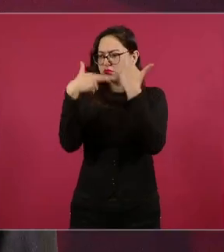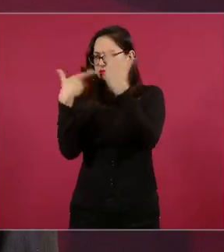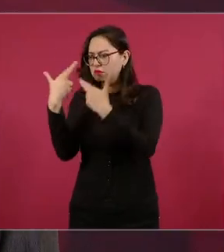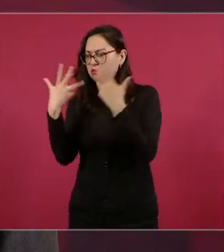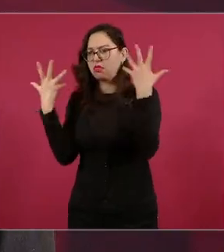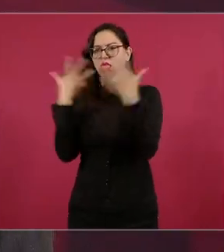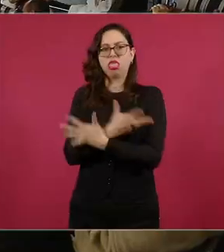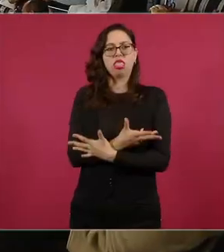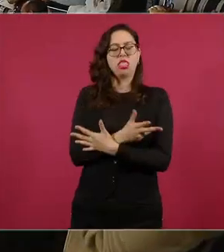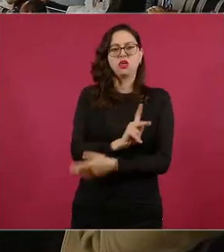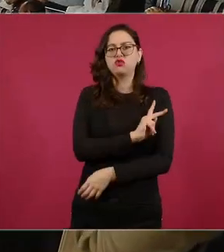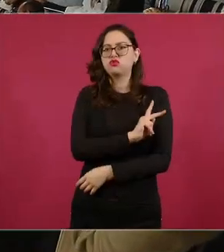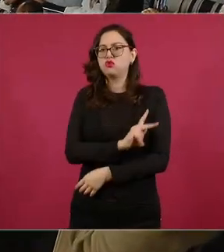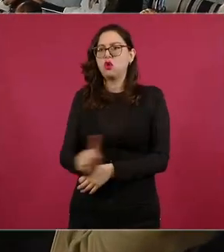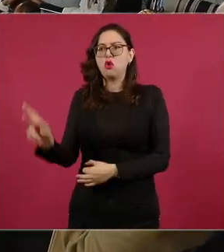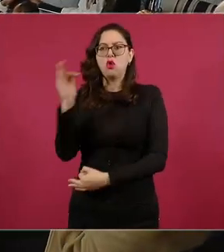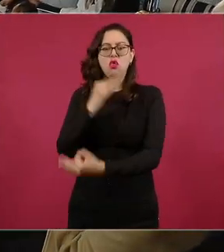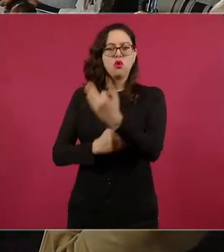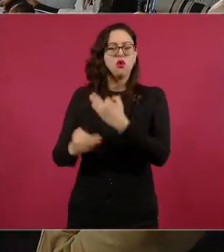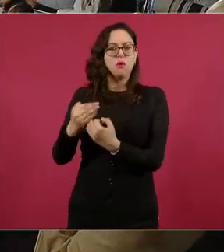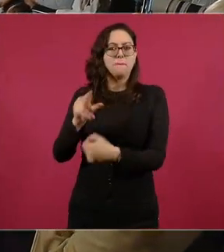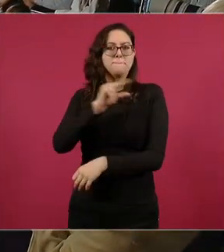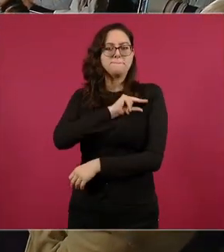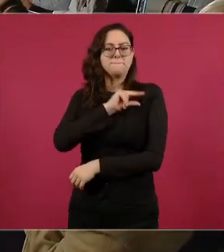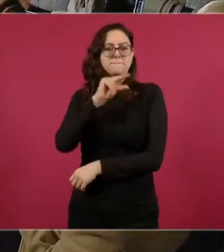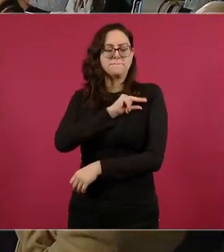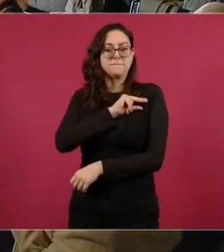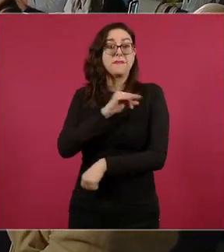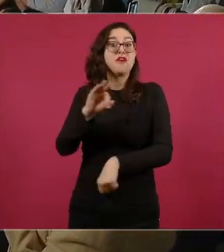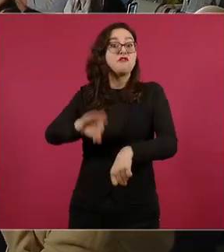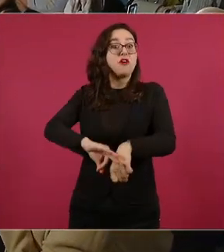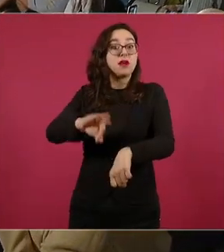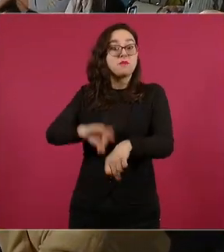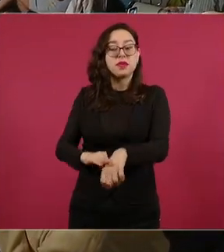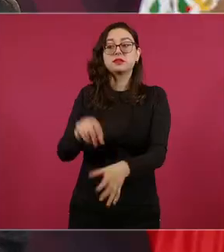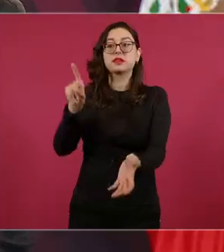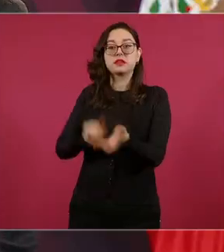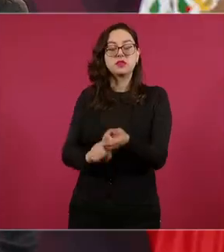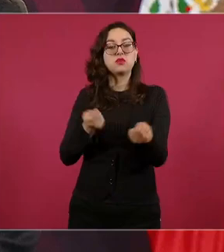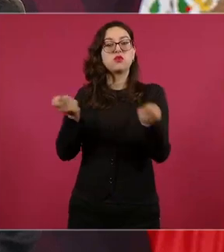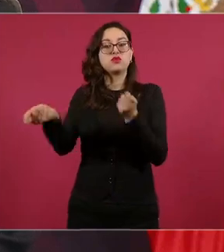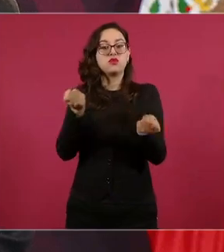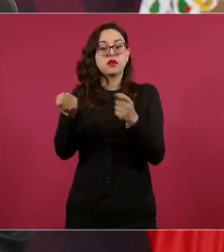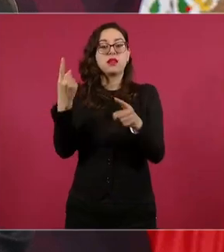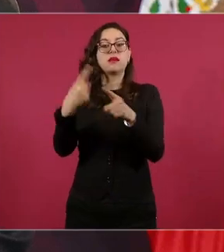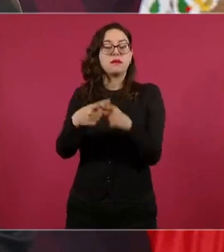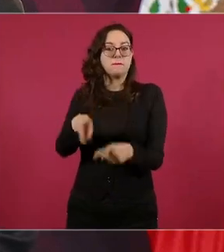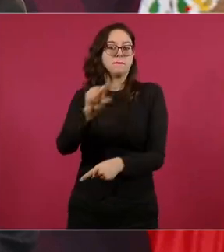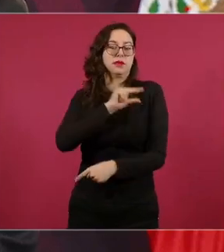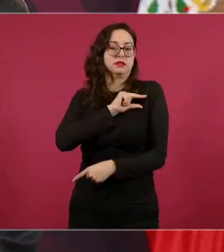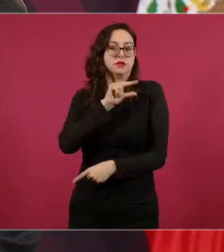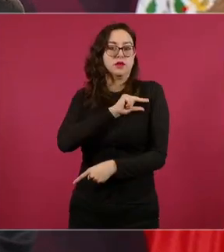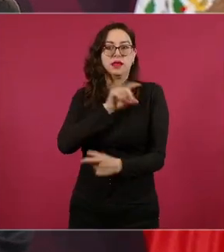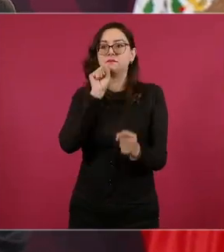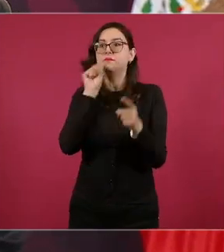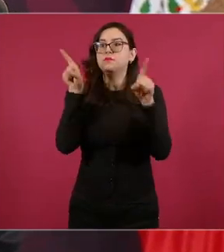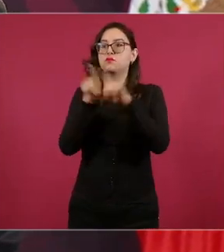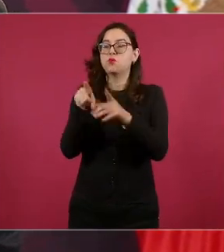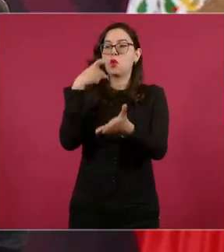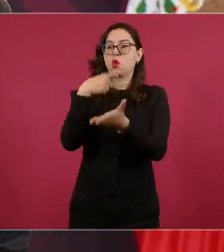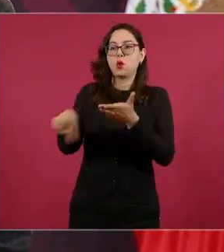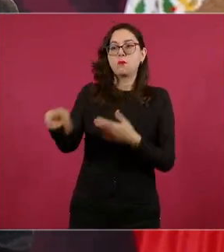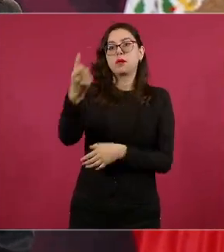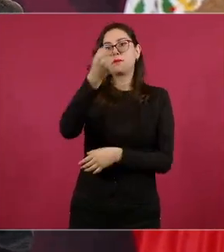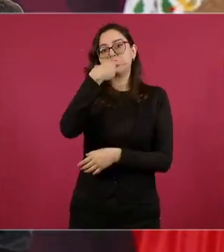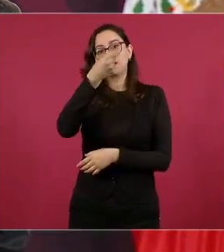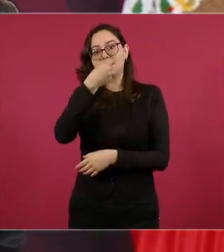estaban privatizadas. A los distribuidores de medicamentos y a los